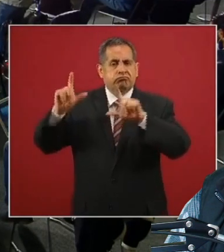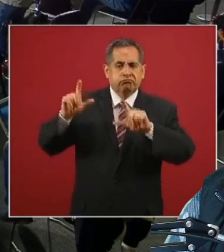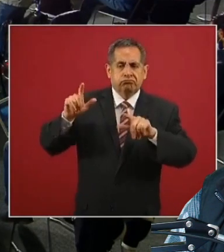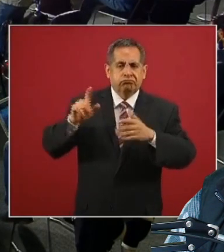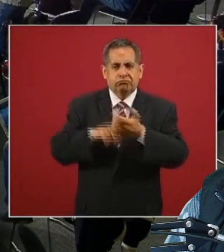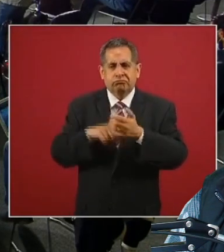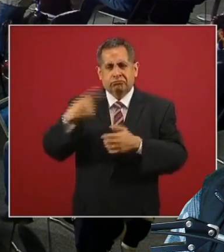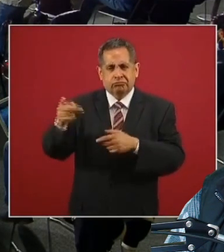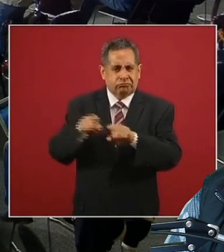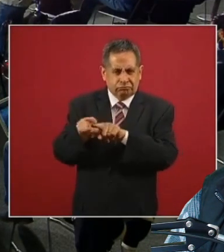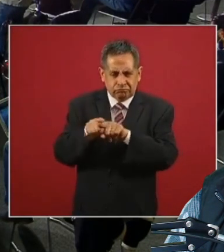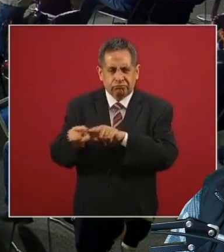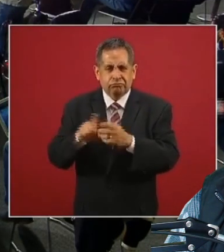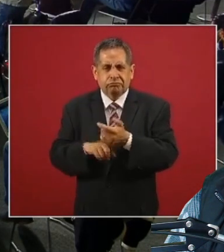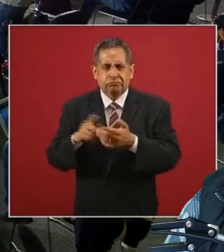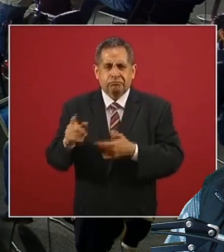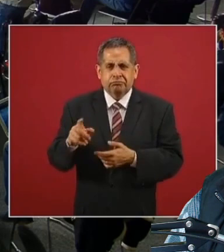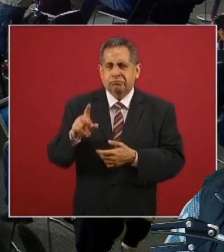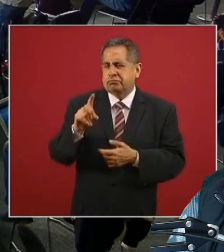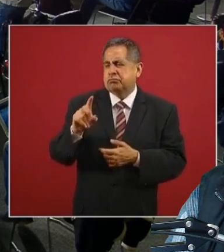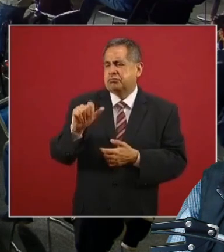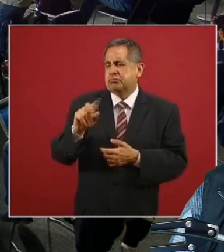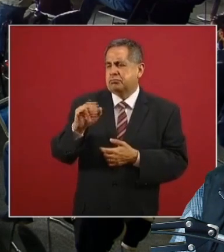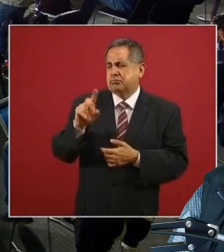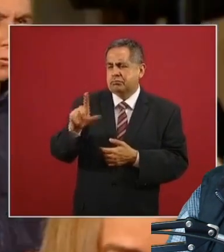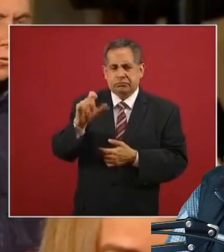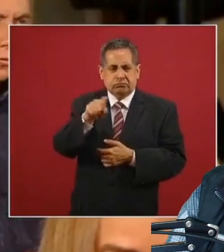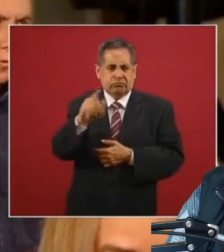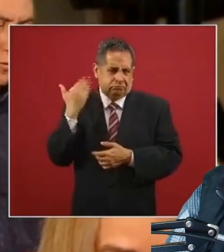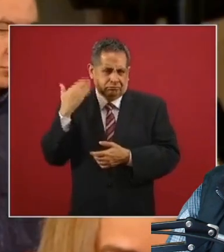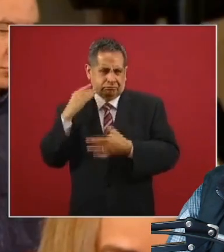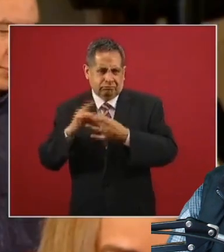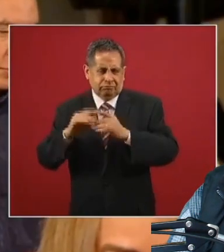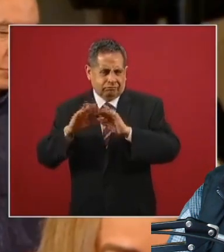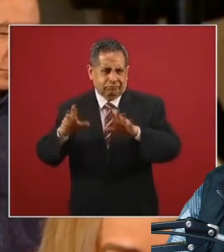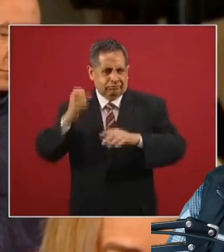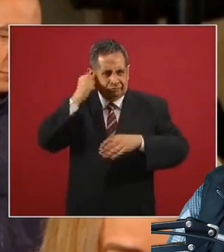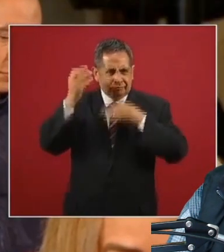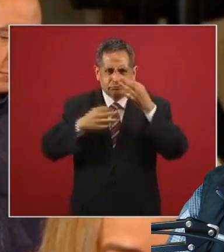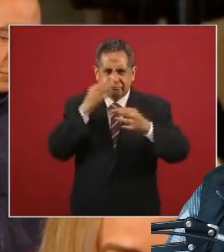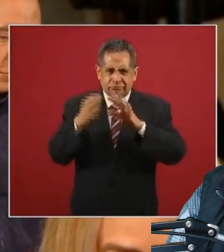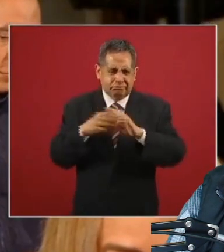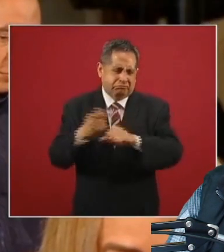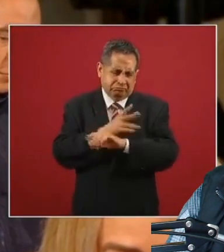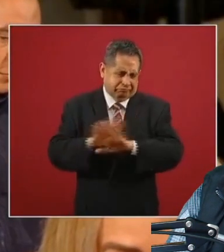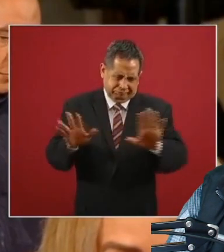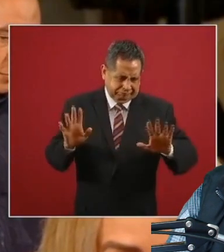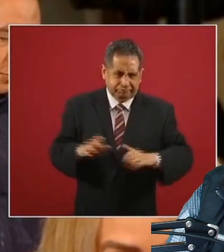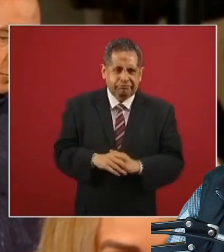su hermano, David León, que ya usted ha abordado en una conferencia pasada.